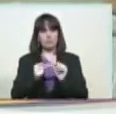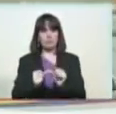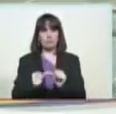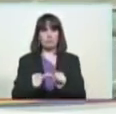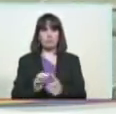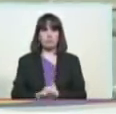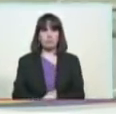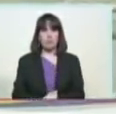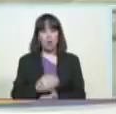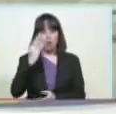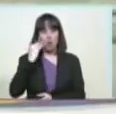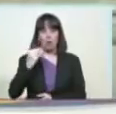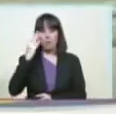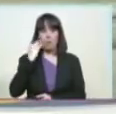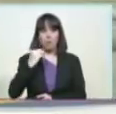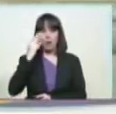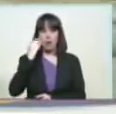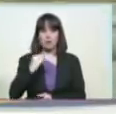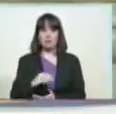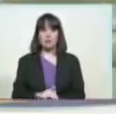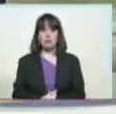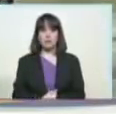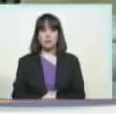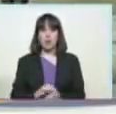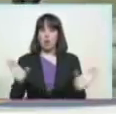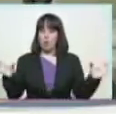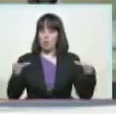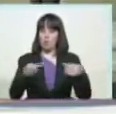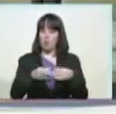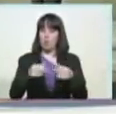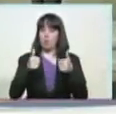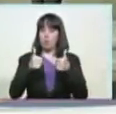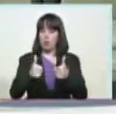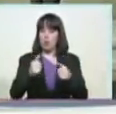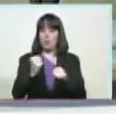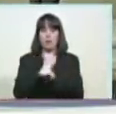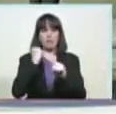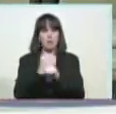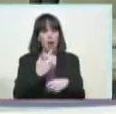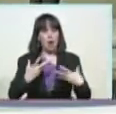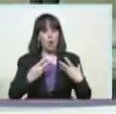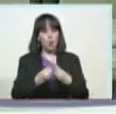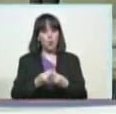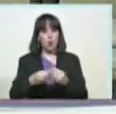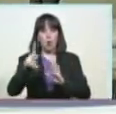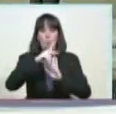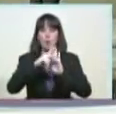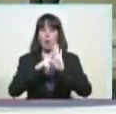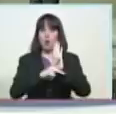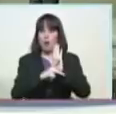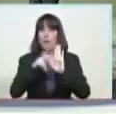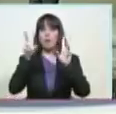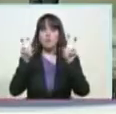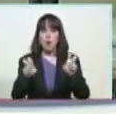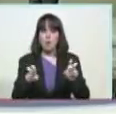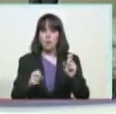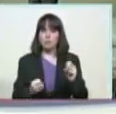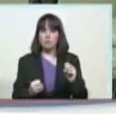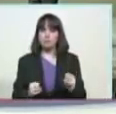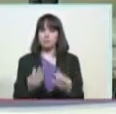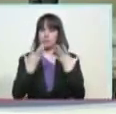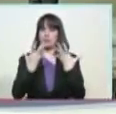y con experiencia que he ganado y este poderoso equipo que ha armado y el programa económico de recuperación